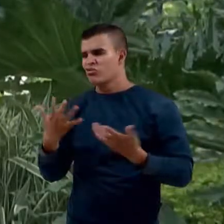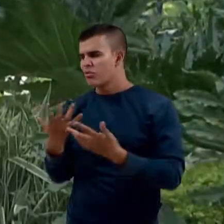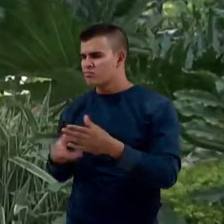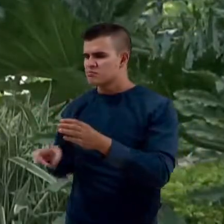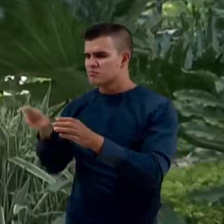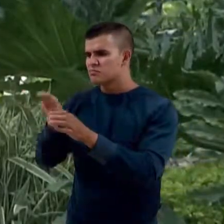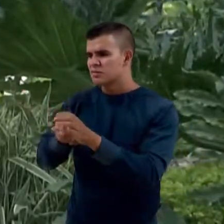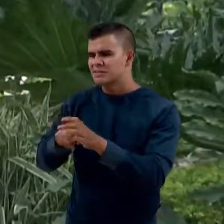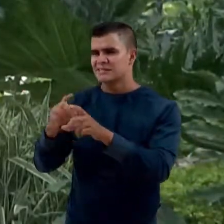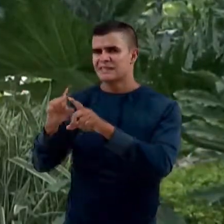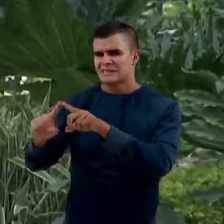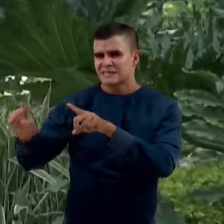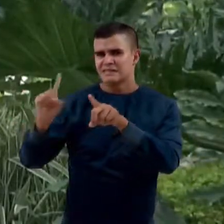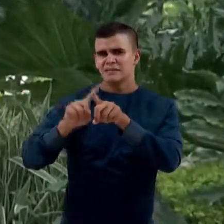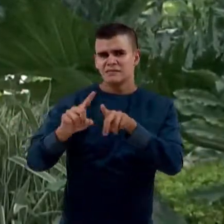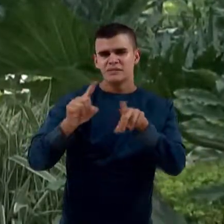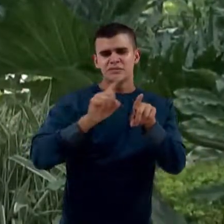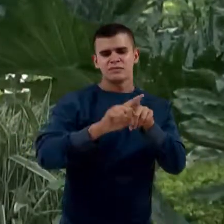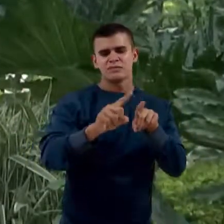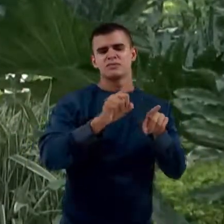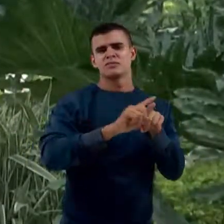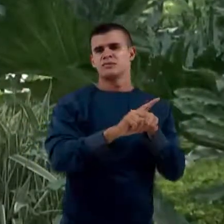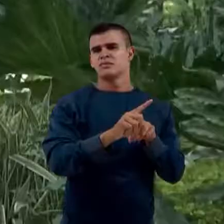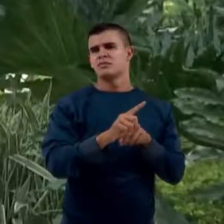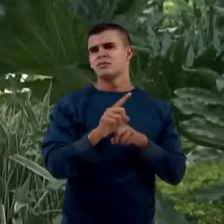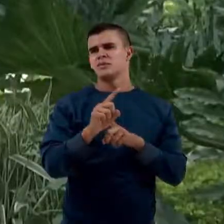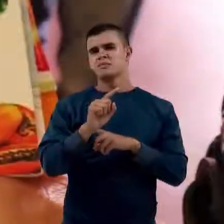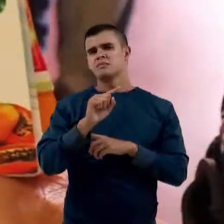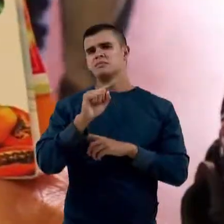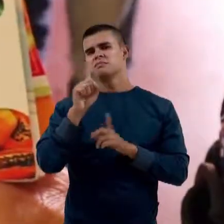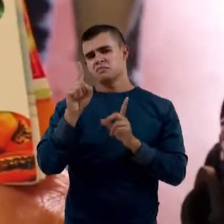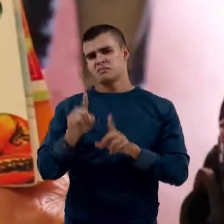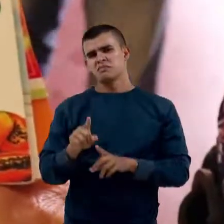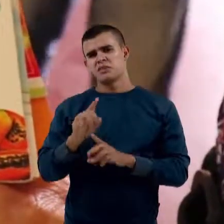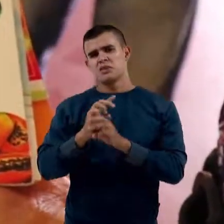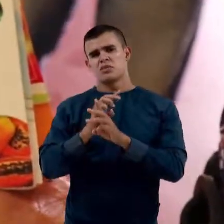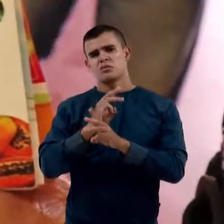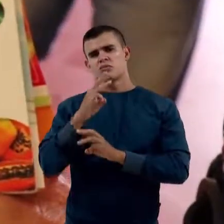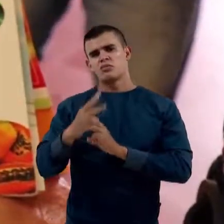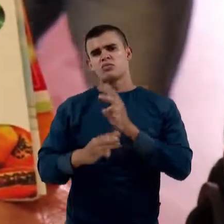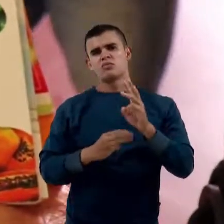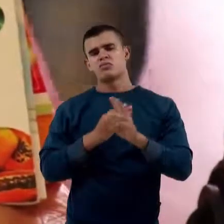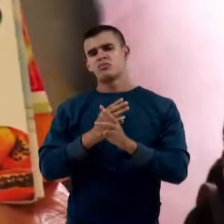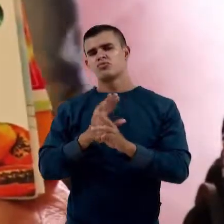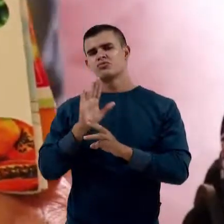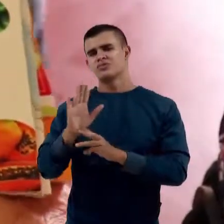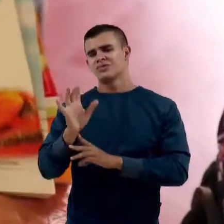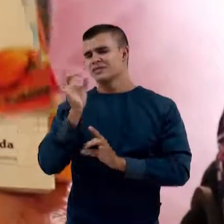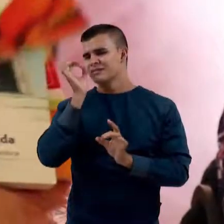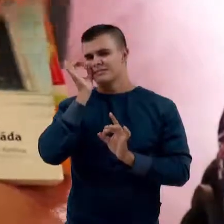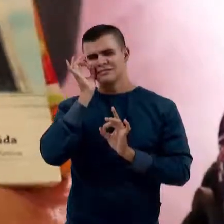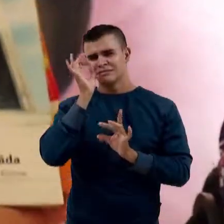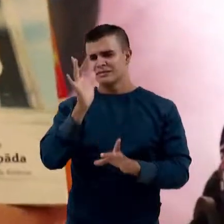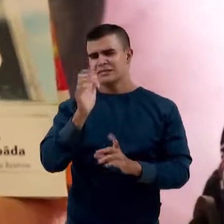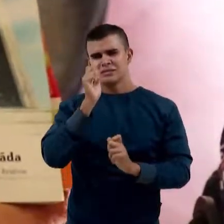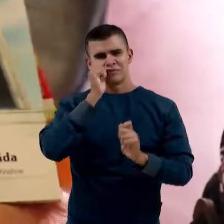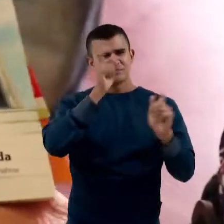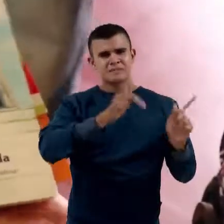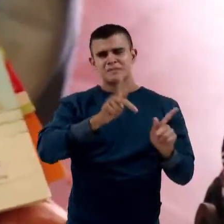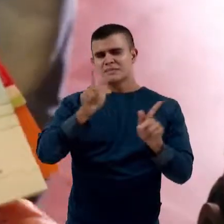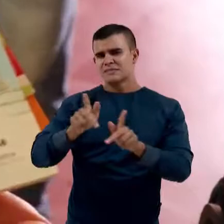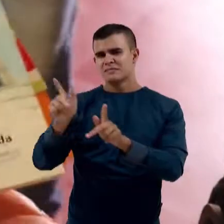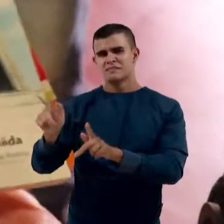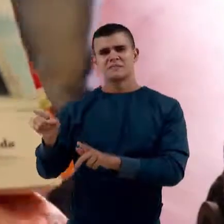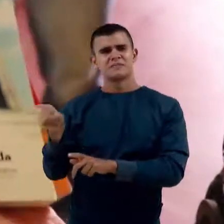desde diferentes tipos. Y por otro lado, pues hay un aspecto muy global que es la crisis humanitaria,